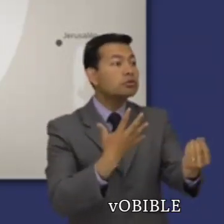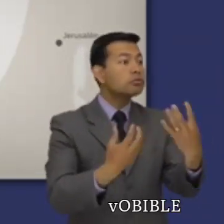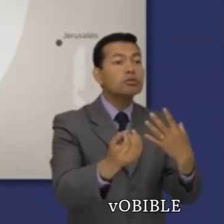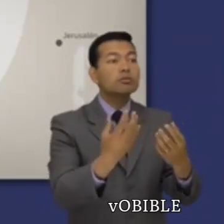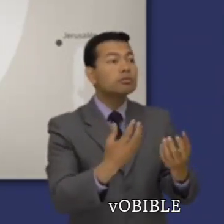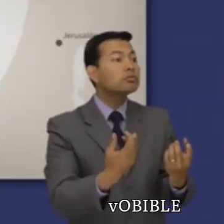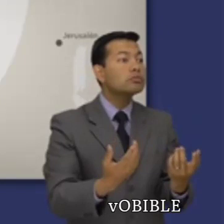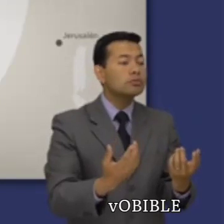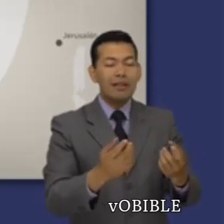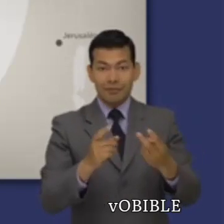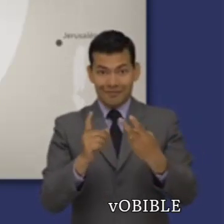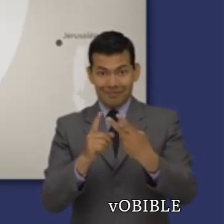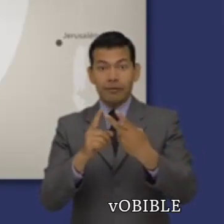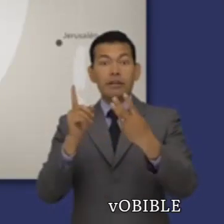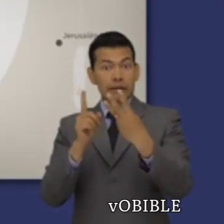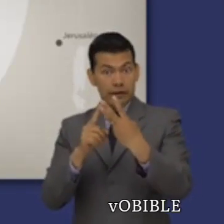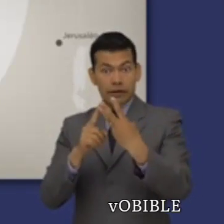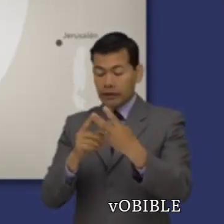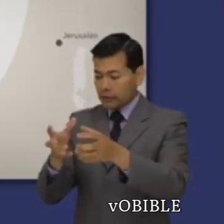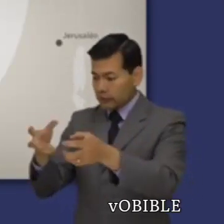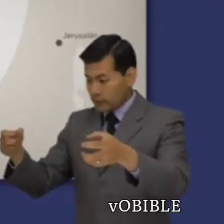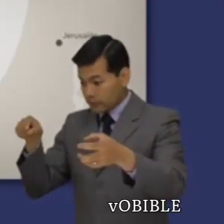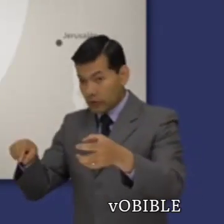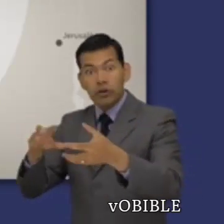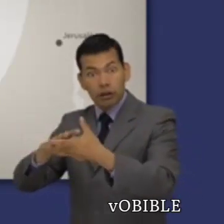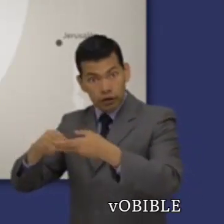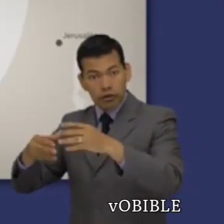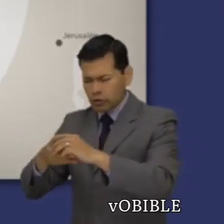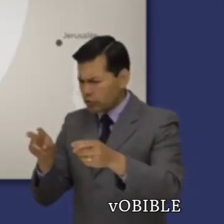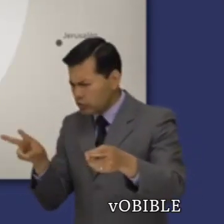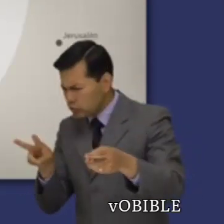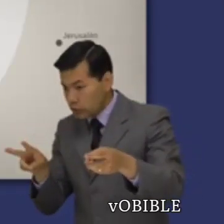ministerio de Jesús y examinó documentos históricos confiables.